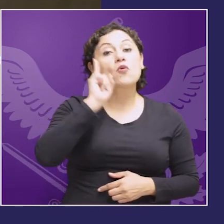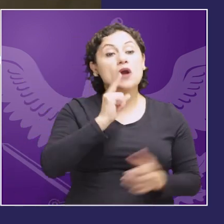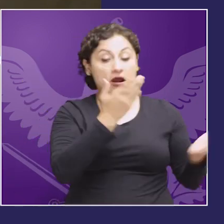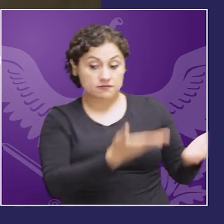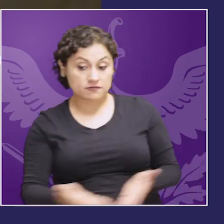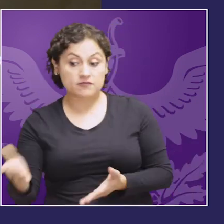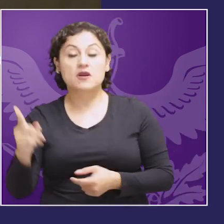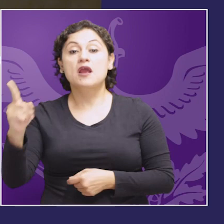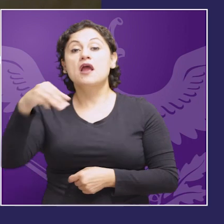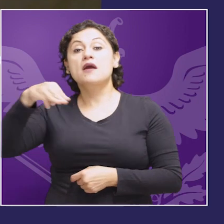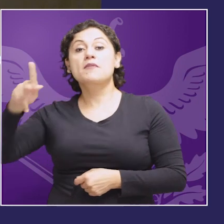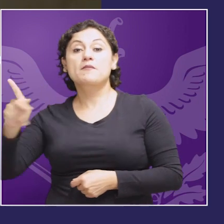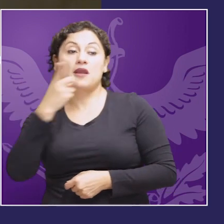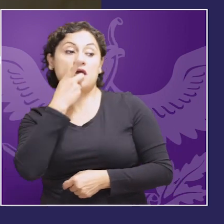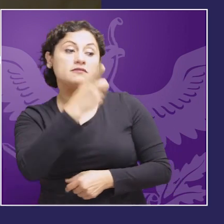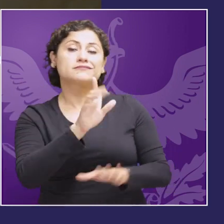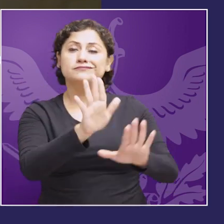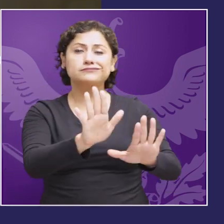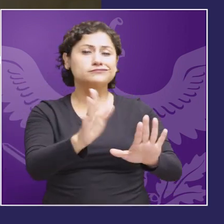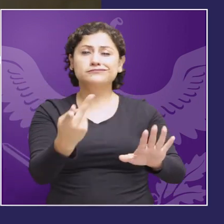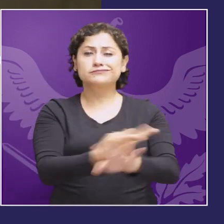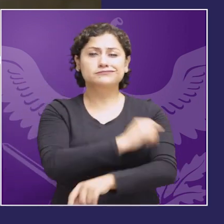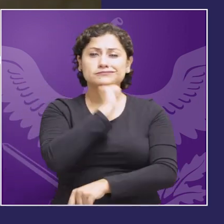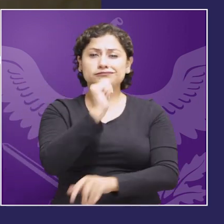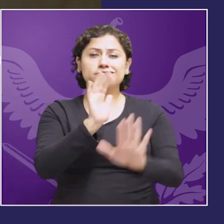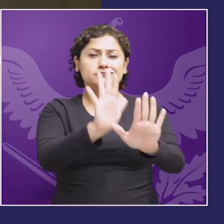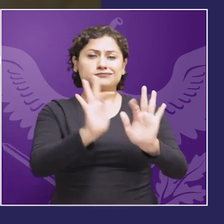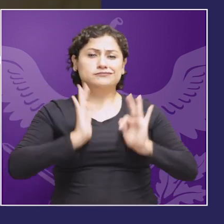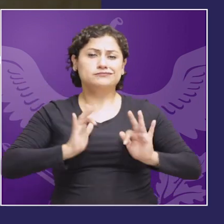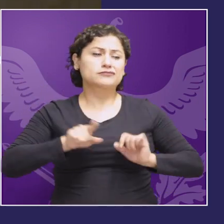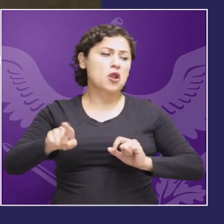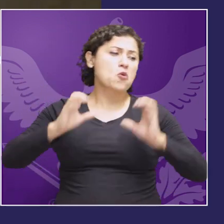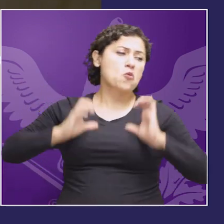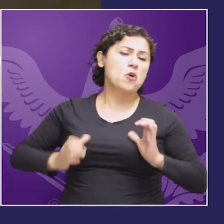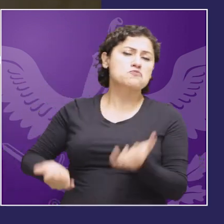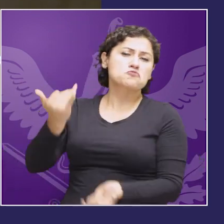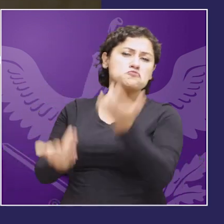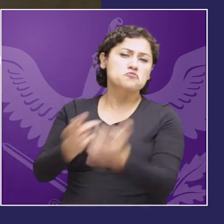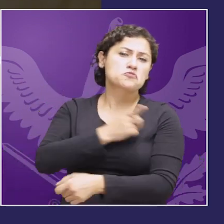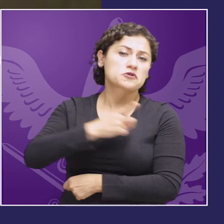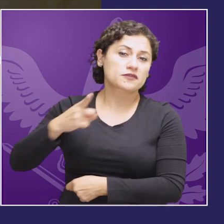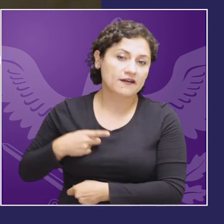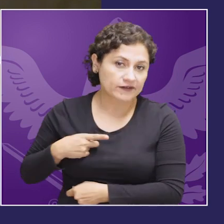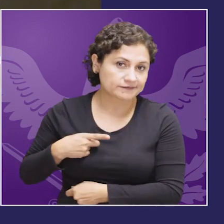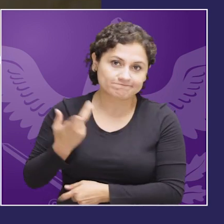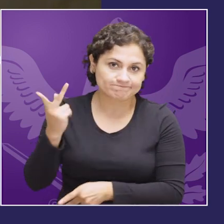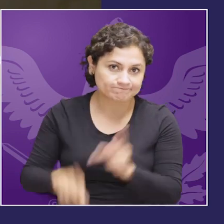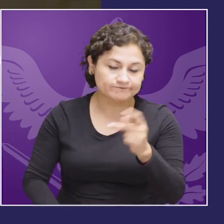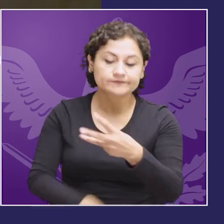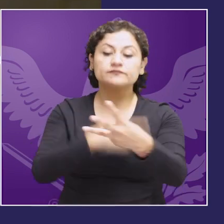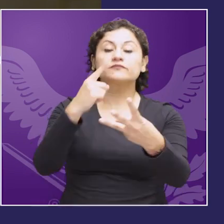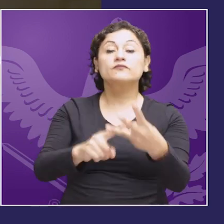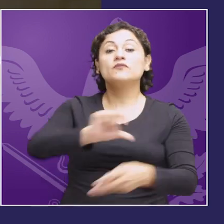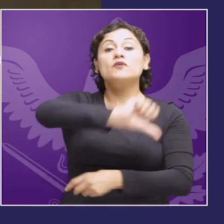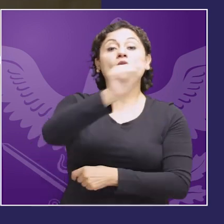sido un suicidio por ahorcamiento. Cuando finalmente se le da entrada a la mujer, lo primero que le dice el Ministerio Público es: